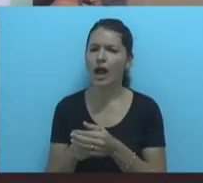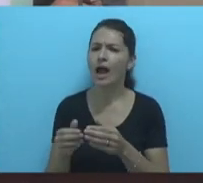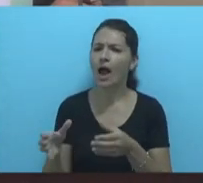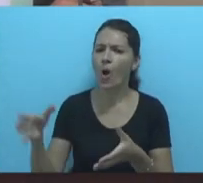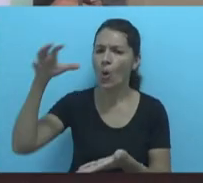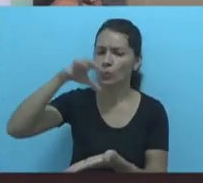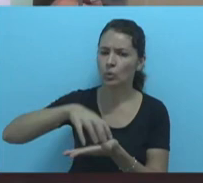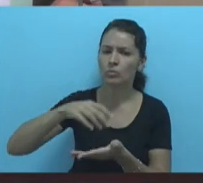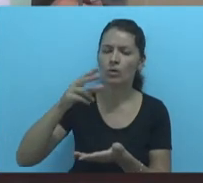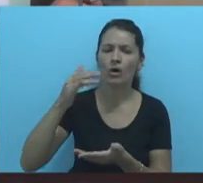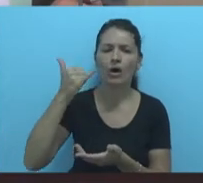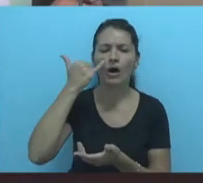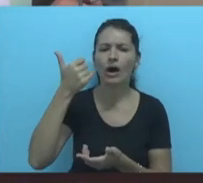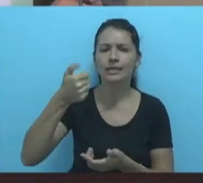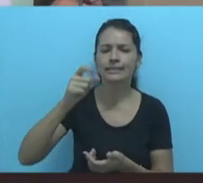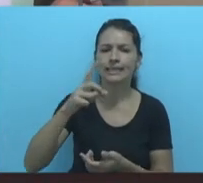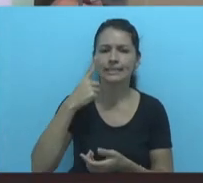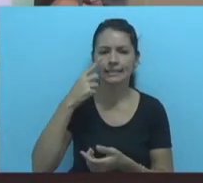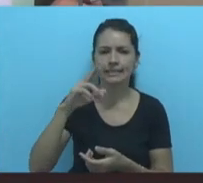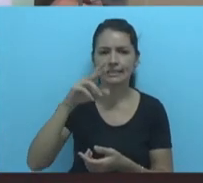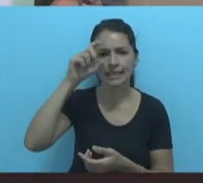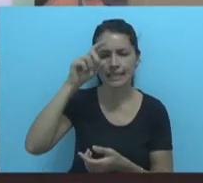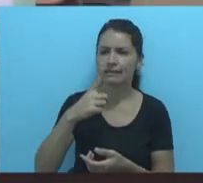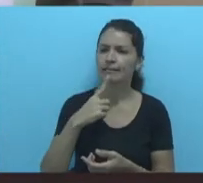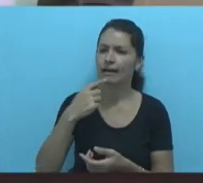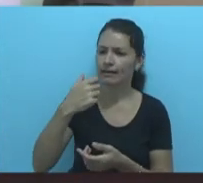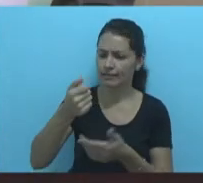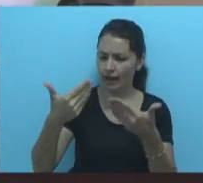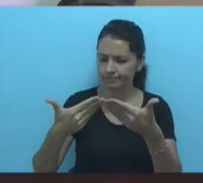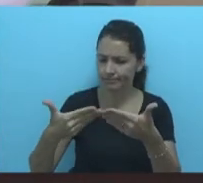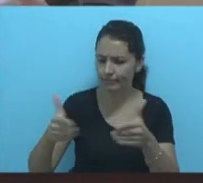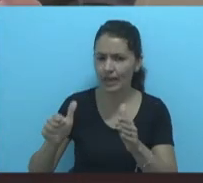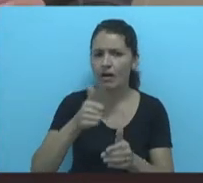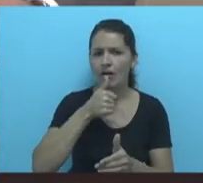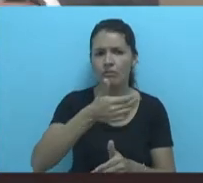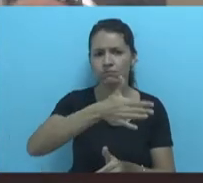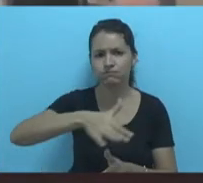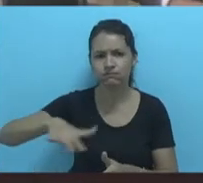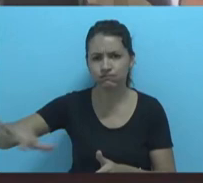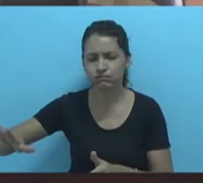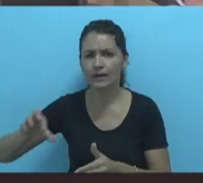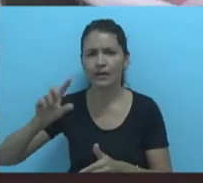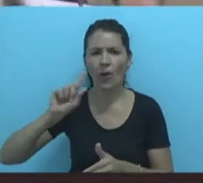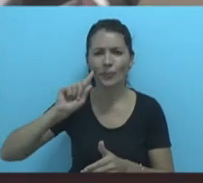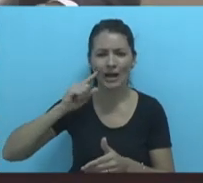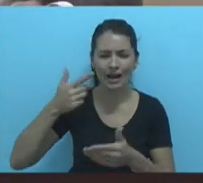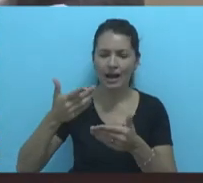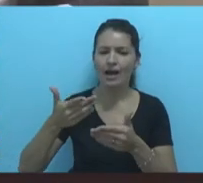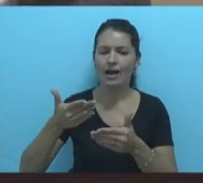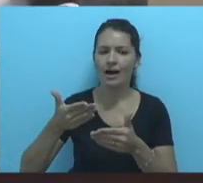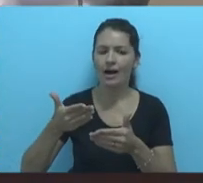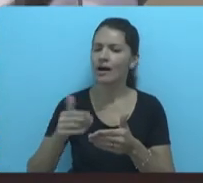mayor frecuencia de operaciones denominadas ventana de navegación durante la bajante del río Paraná. A consideración